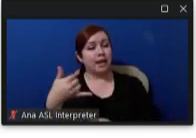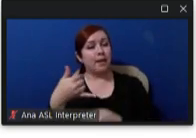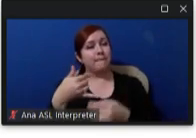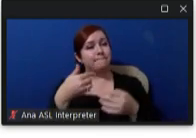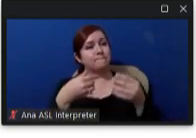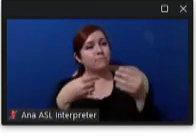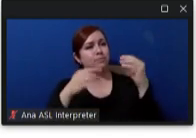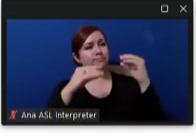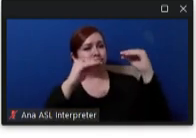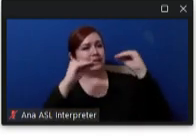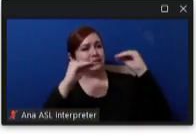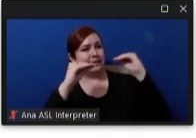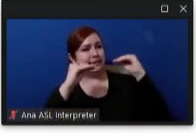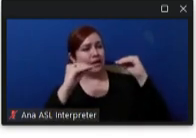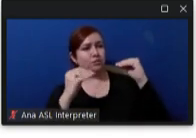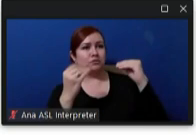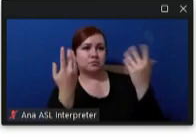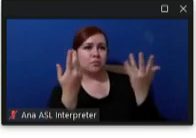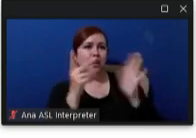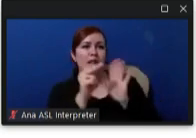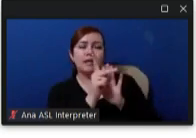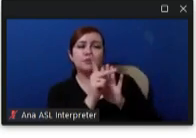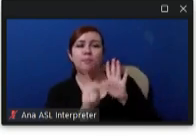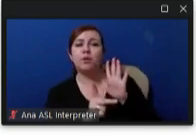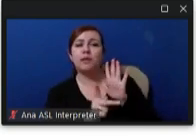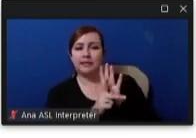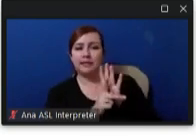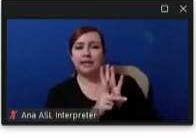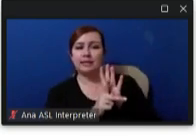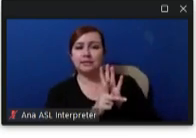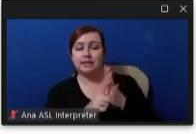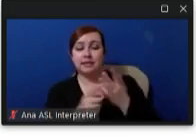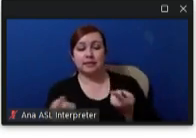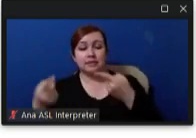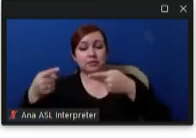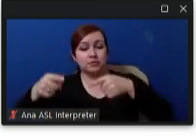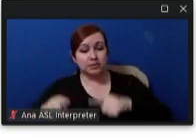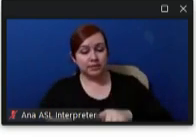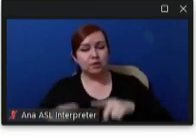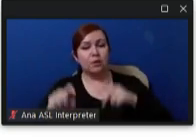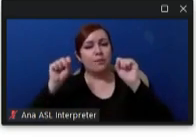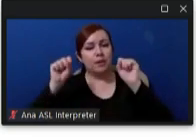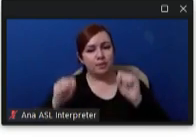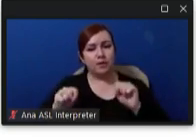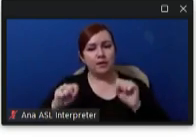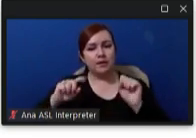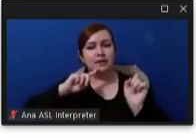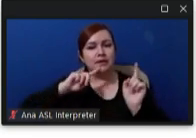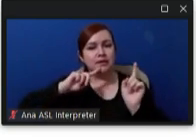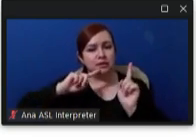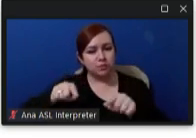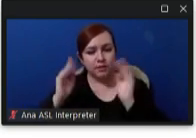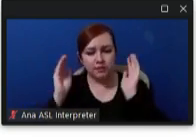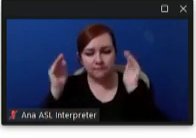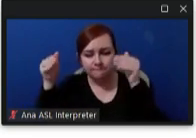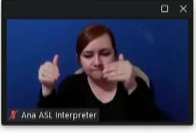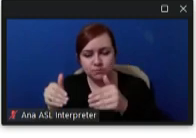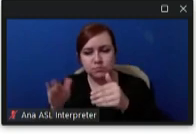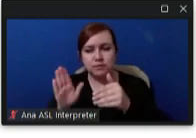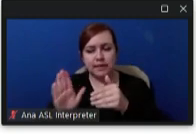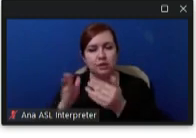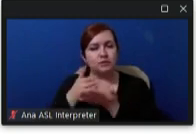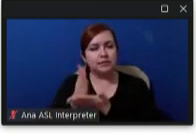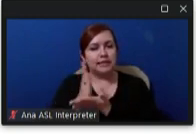las políticas que están en curso para responder a estas demandas de derechos humanos.